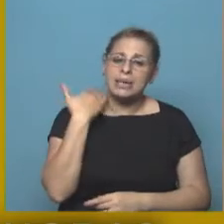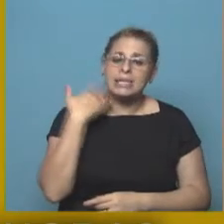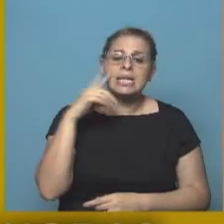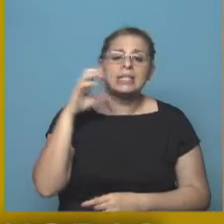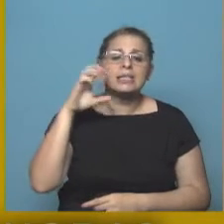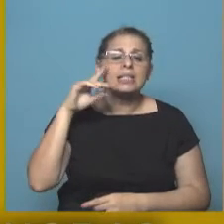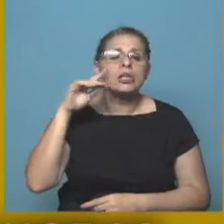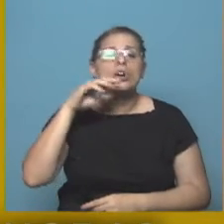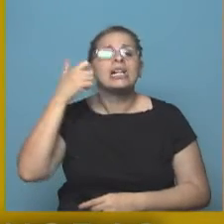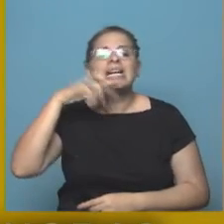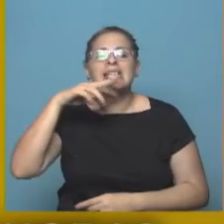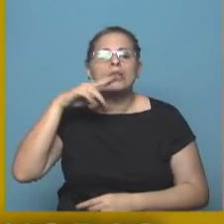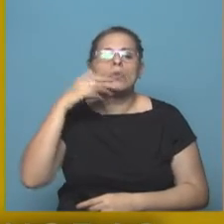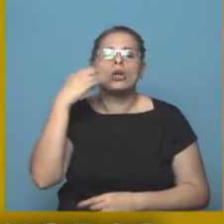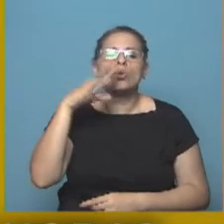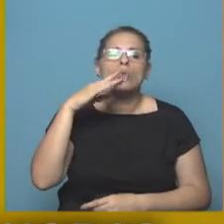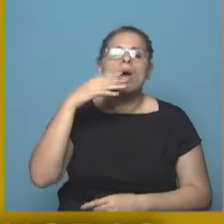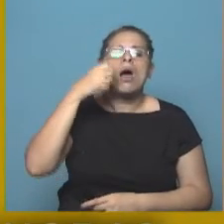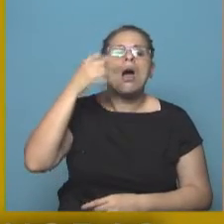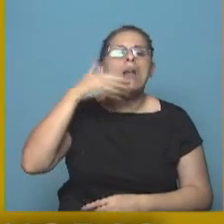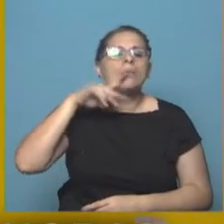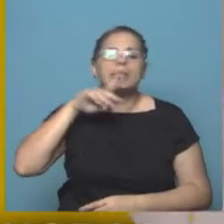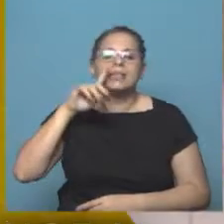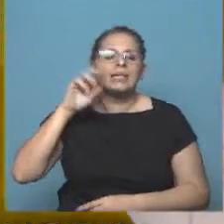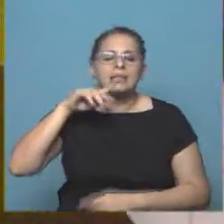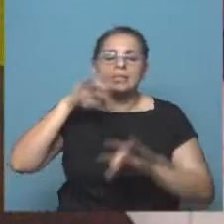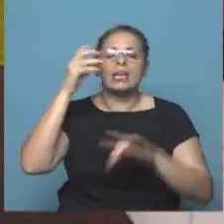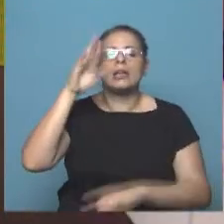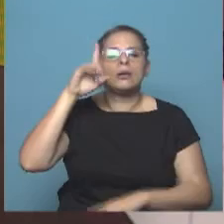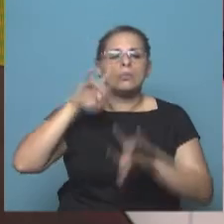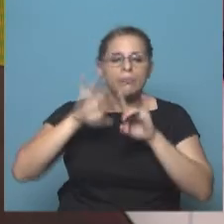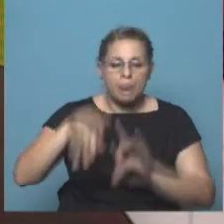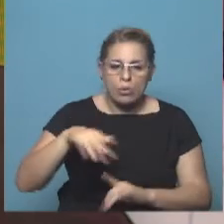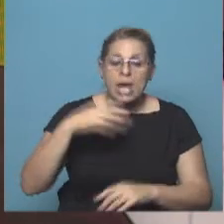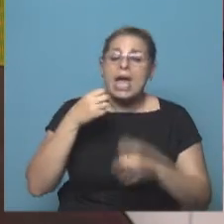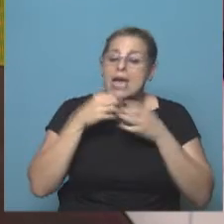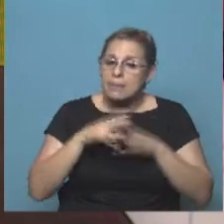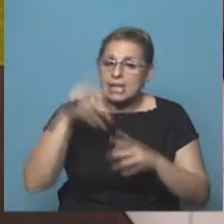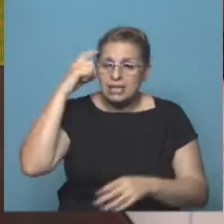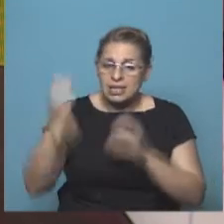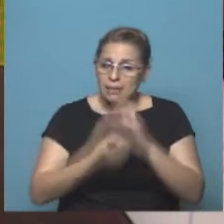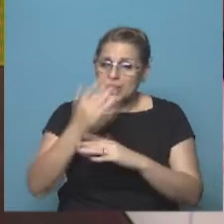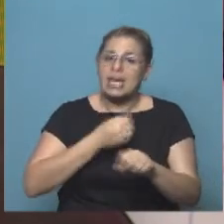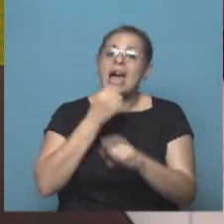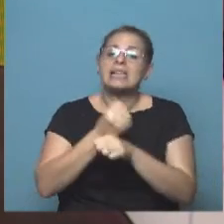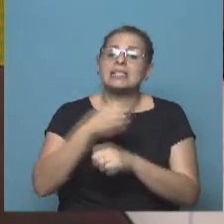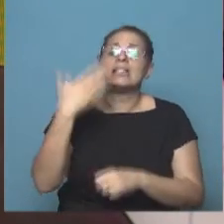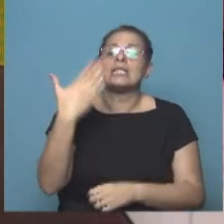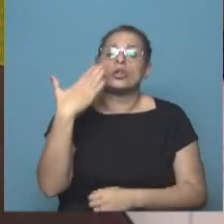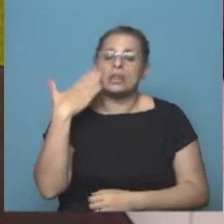Isidro Casanova, en el Club Almirante Brown, que queda en José Rucci, y seguí de 10 de la mañana hasta las 17 horas.